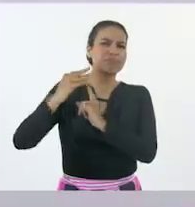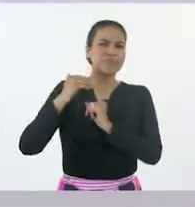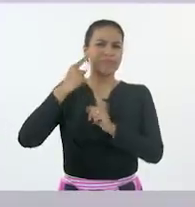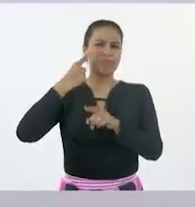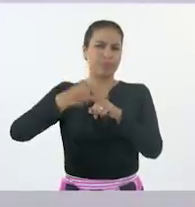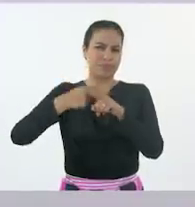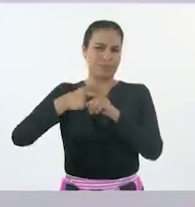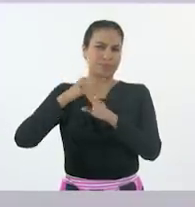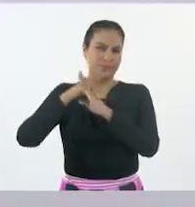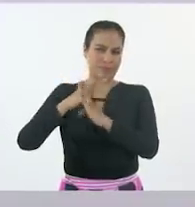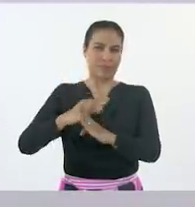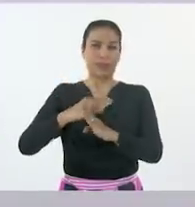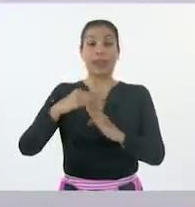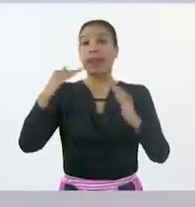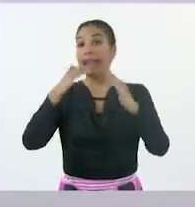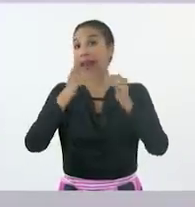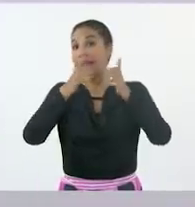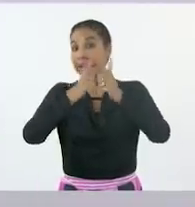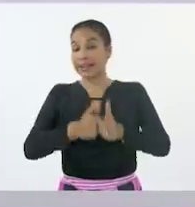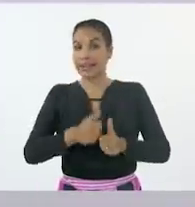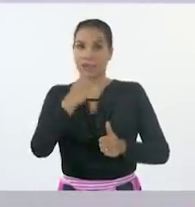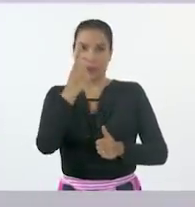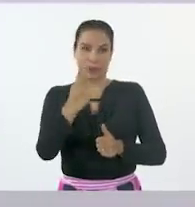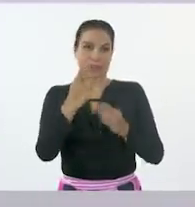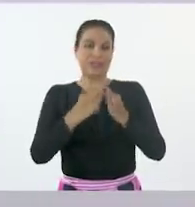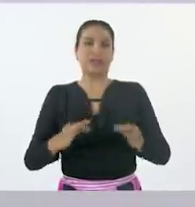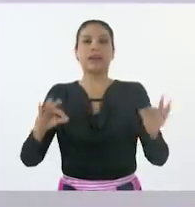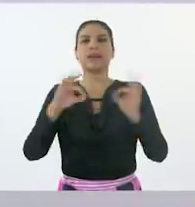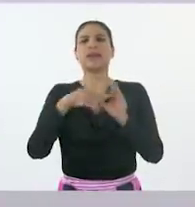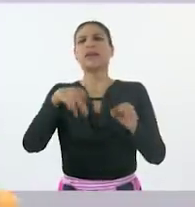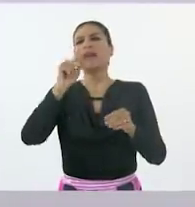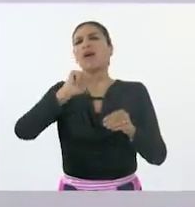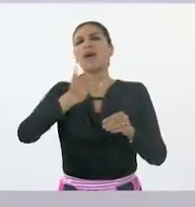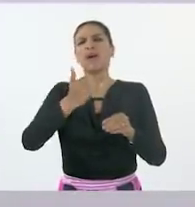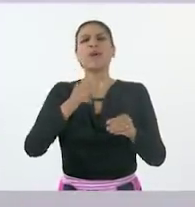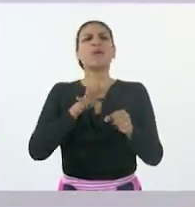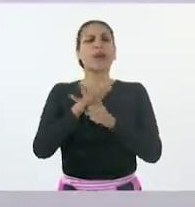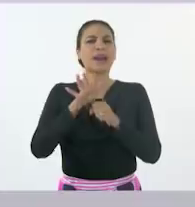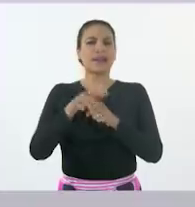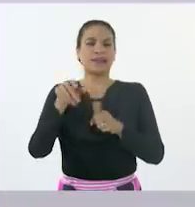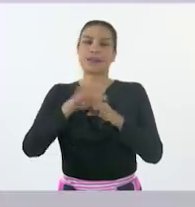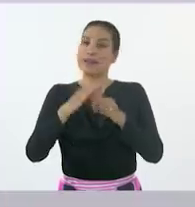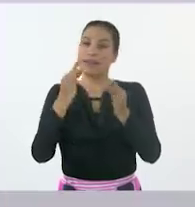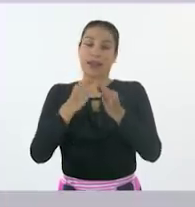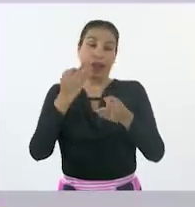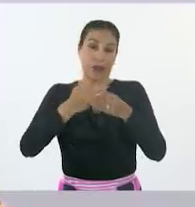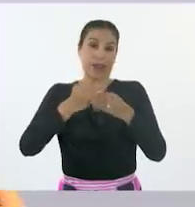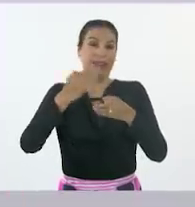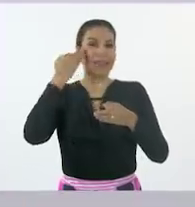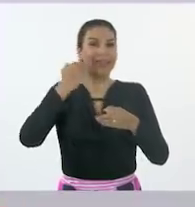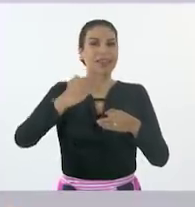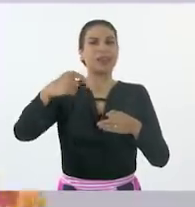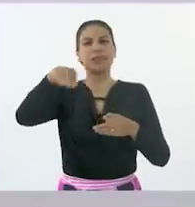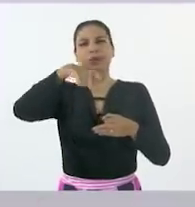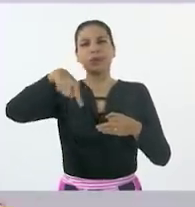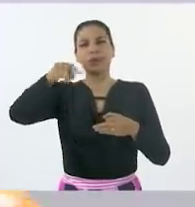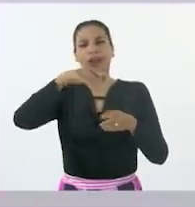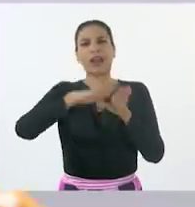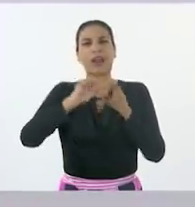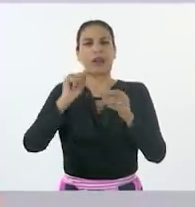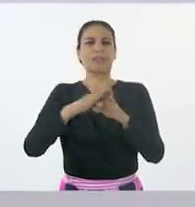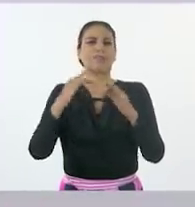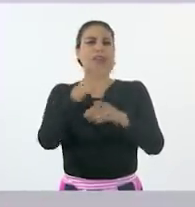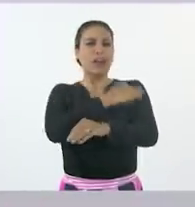contagiarnos. Estar en casa es una de ellas, pero además también es un muy buen momento para estar cerca